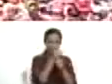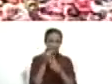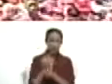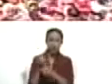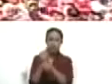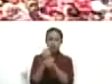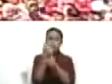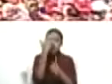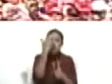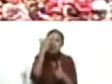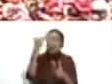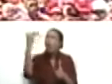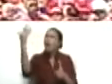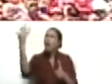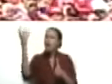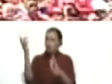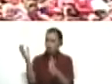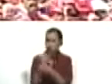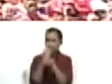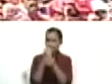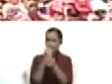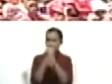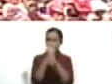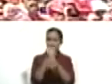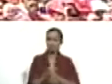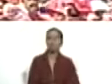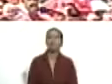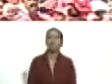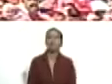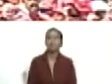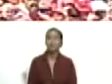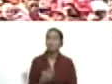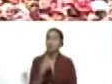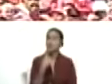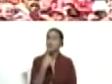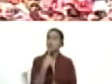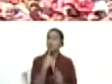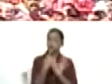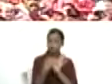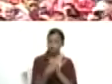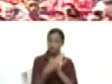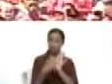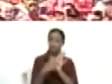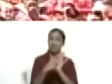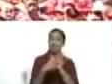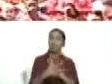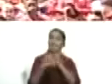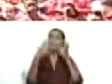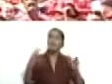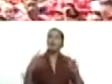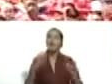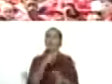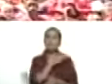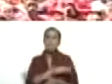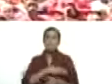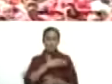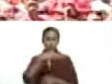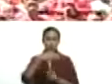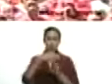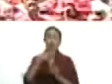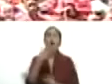Sueño por sueño, como dice la gran misión Venezuela Joven,